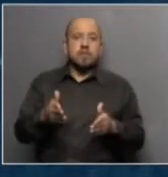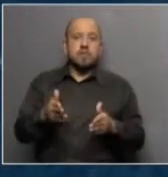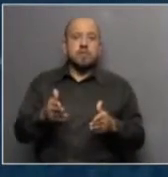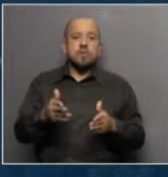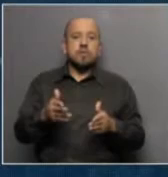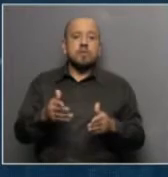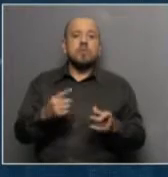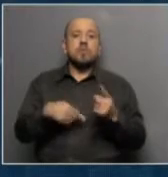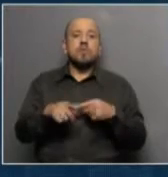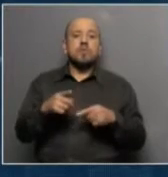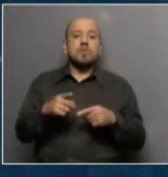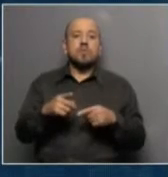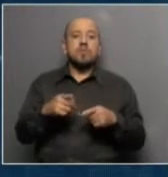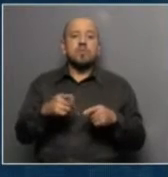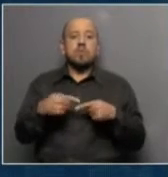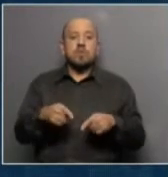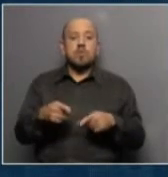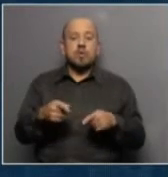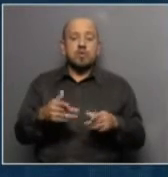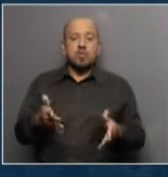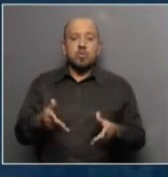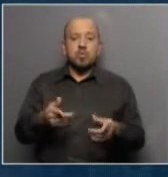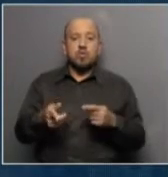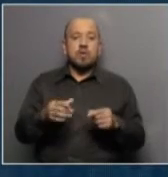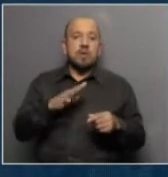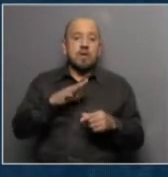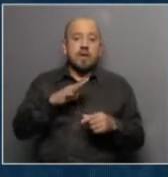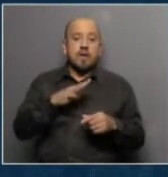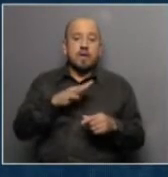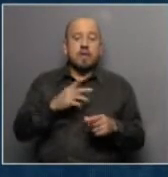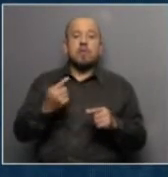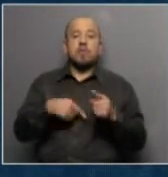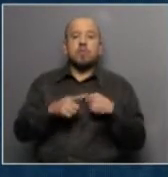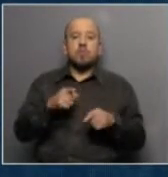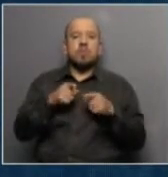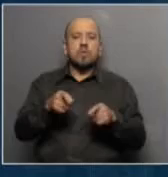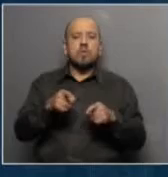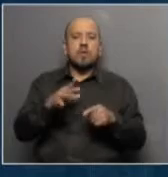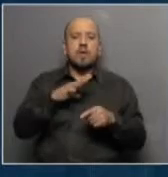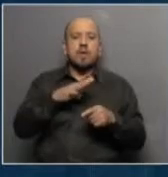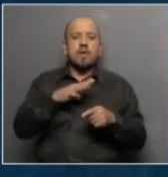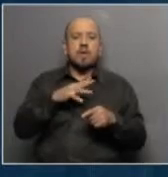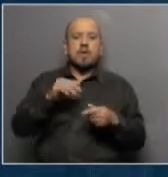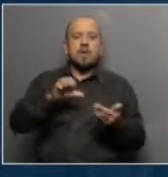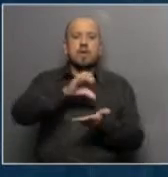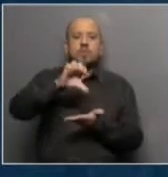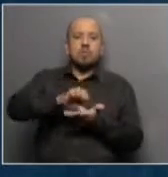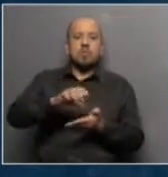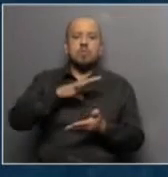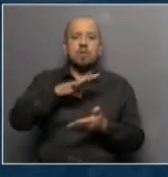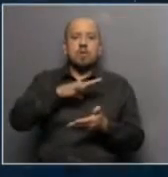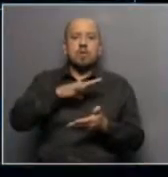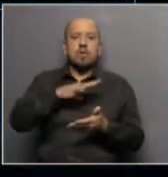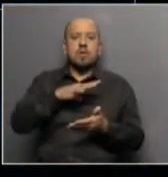propiedad. Y cuando yo les decía que es un bien inelástico, es la que hay. Entonces ustedes van a encontrar en las ciudades, cuando se habla de derecho a la